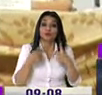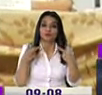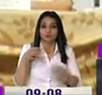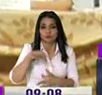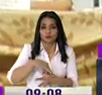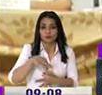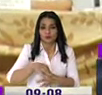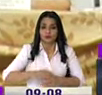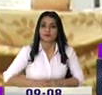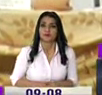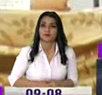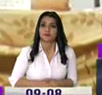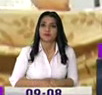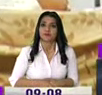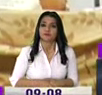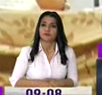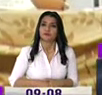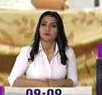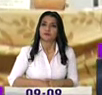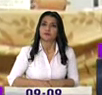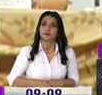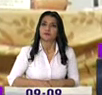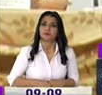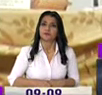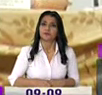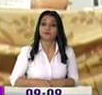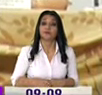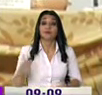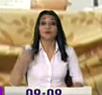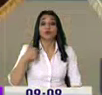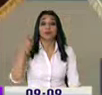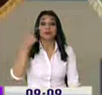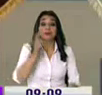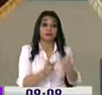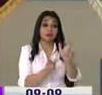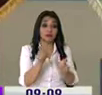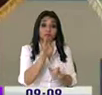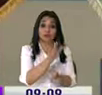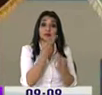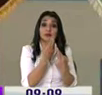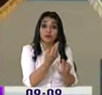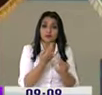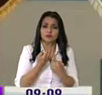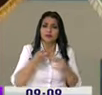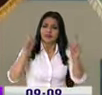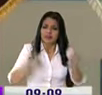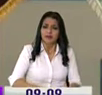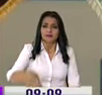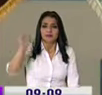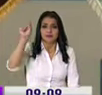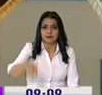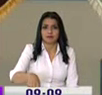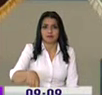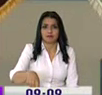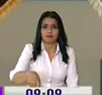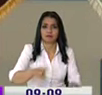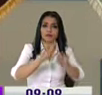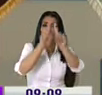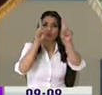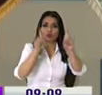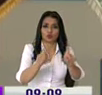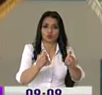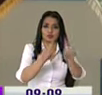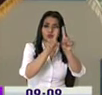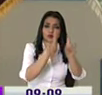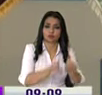popular. Pienso que la respuesta del pueblo ecuatoriano debe ser un rotundo sí a esas